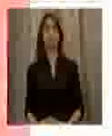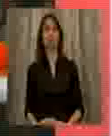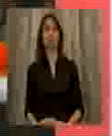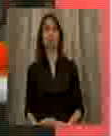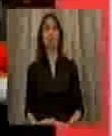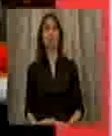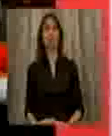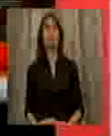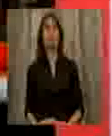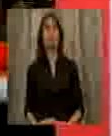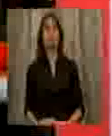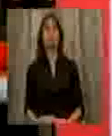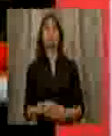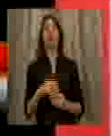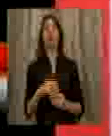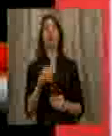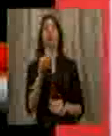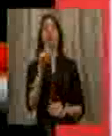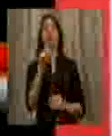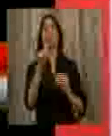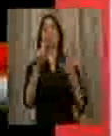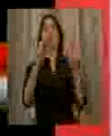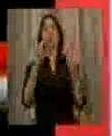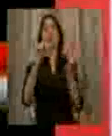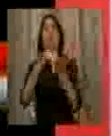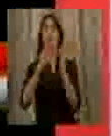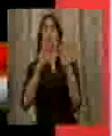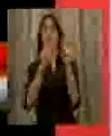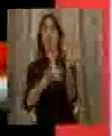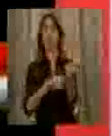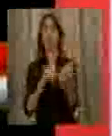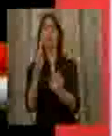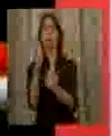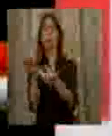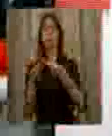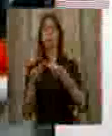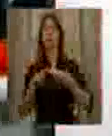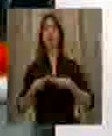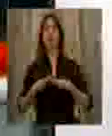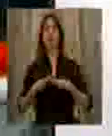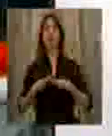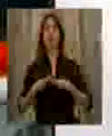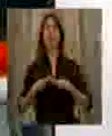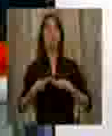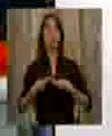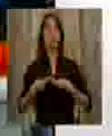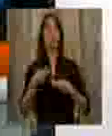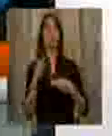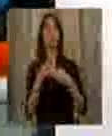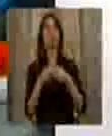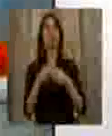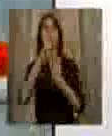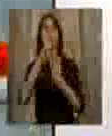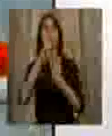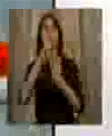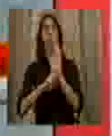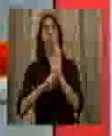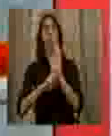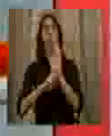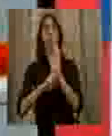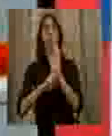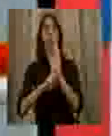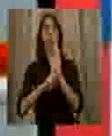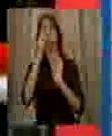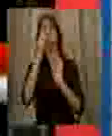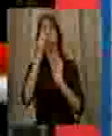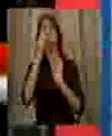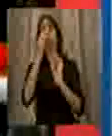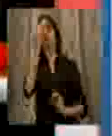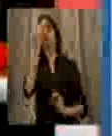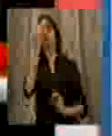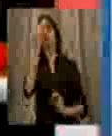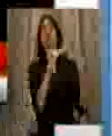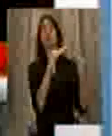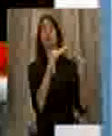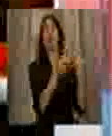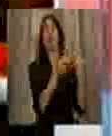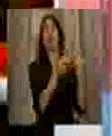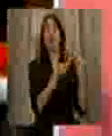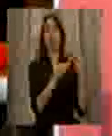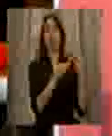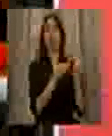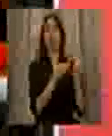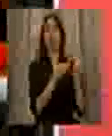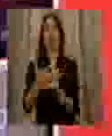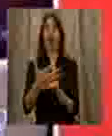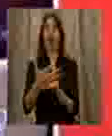Y mire, serán 170.000 las familias beneficiadas con el que se ha denominado como el proyecto estrella de la moneda,